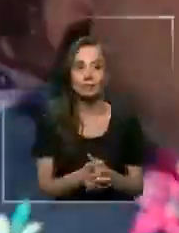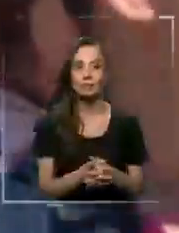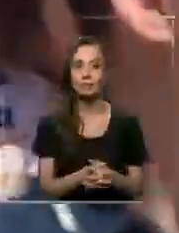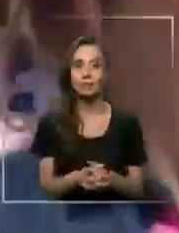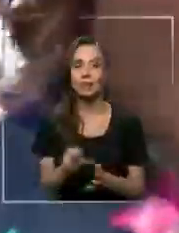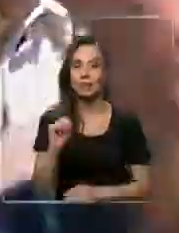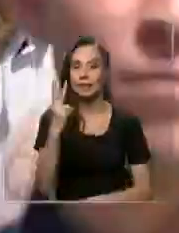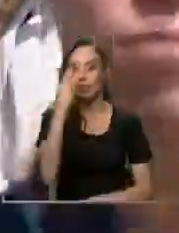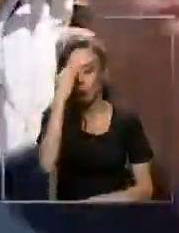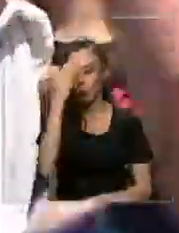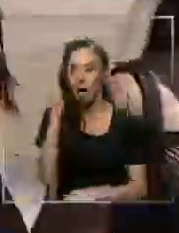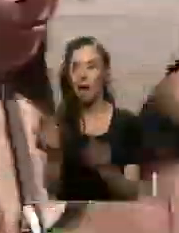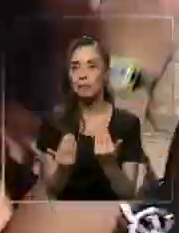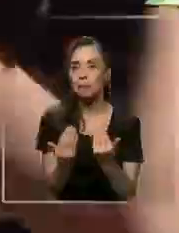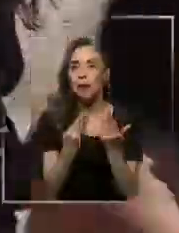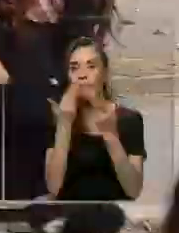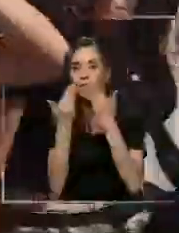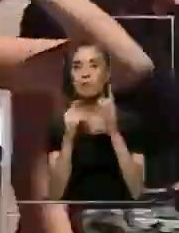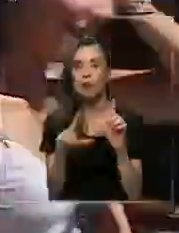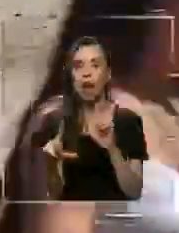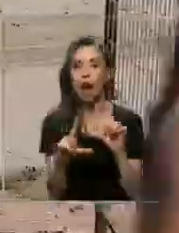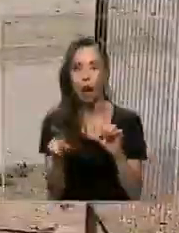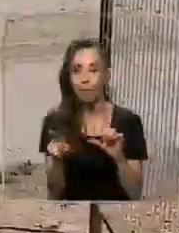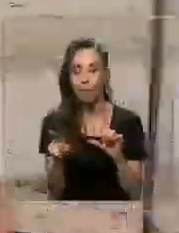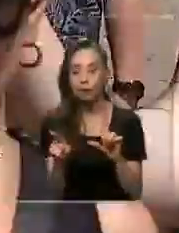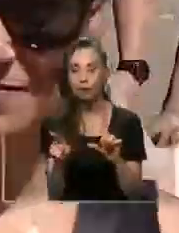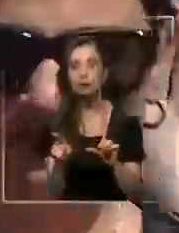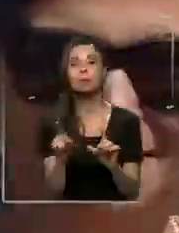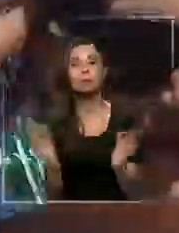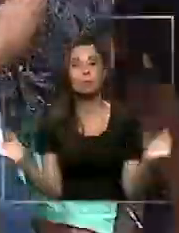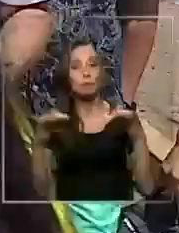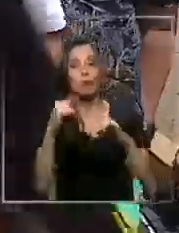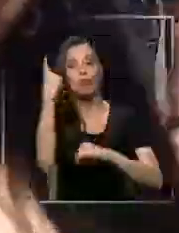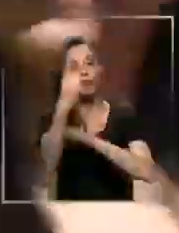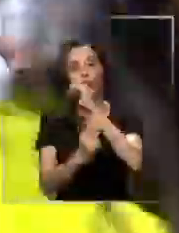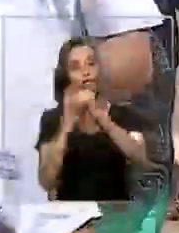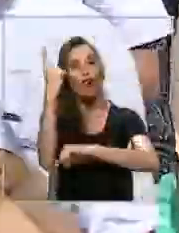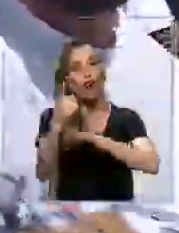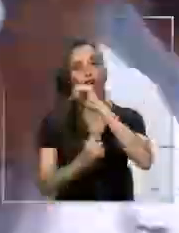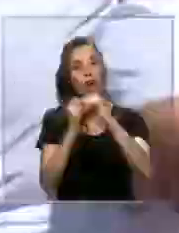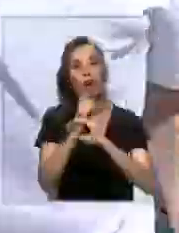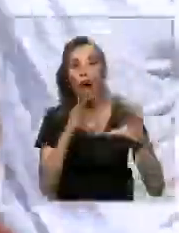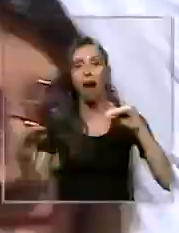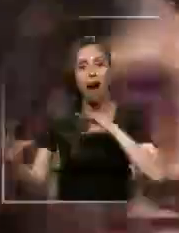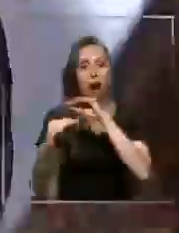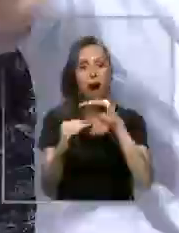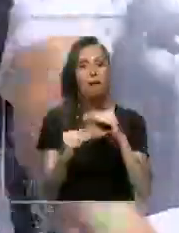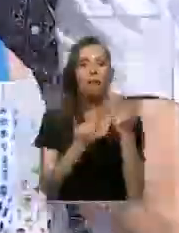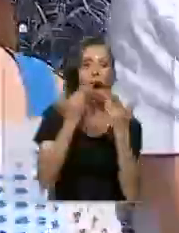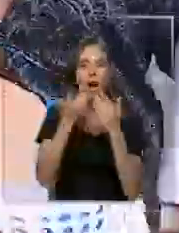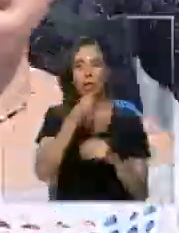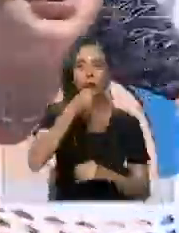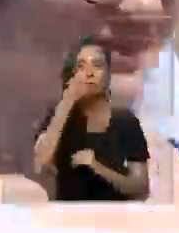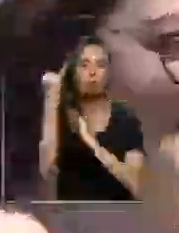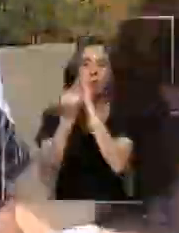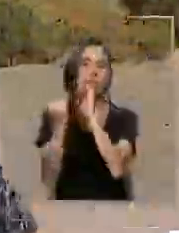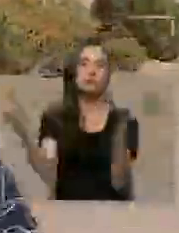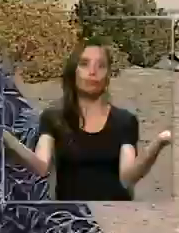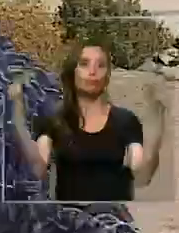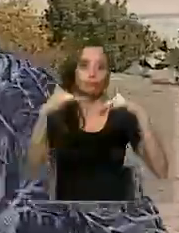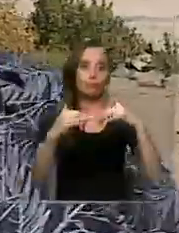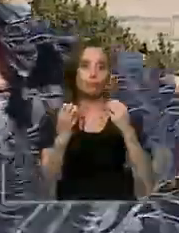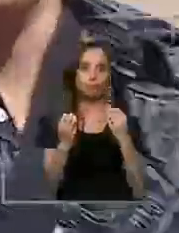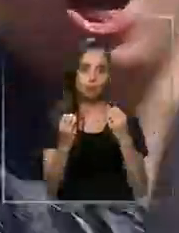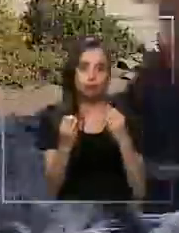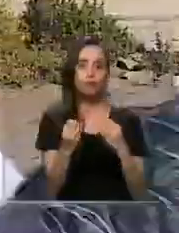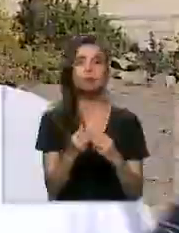Día 2 del tan esperado Festival Lollapalooza, evento que todos los años da que hablar por sus grandes shows de artistas internacionales, y